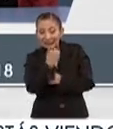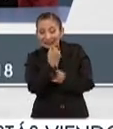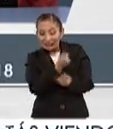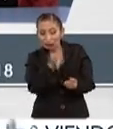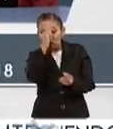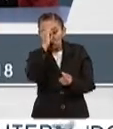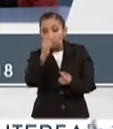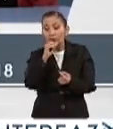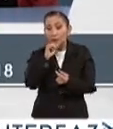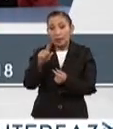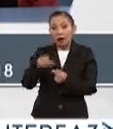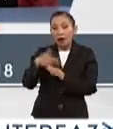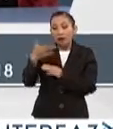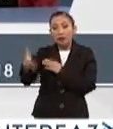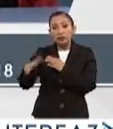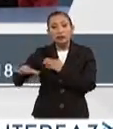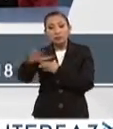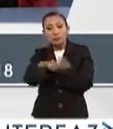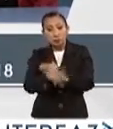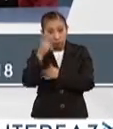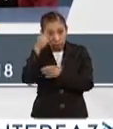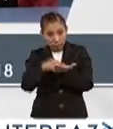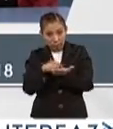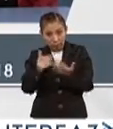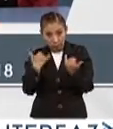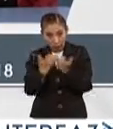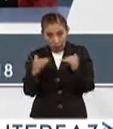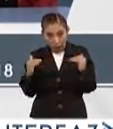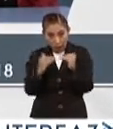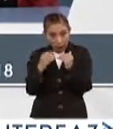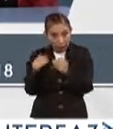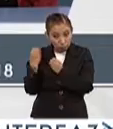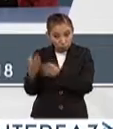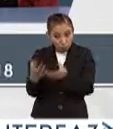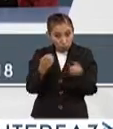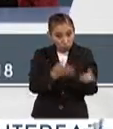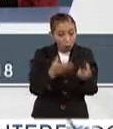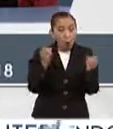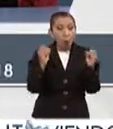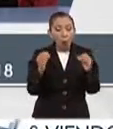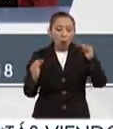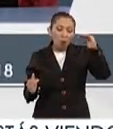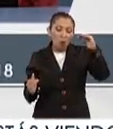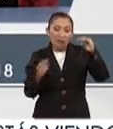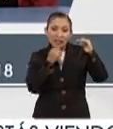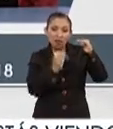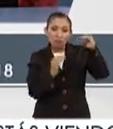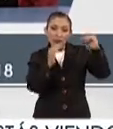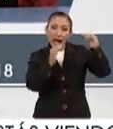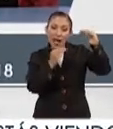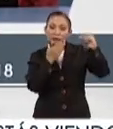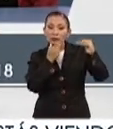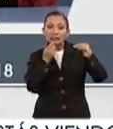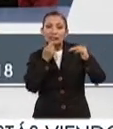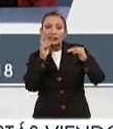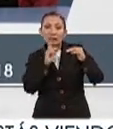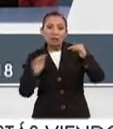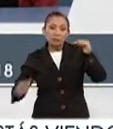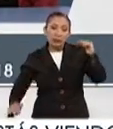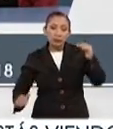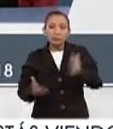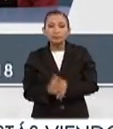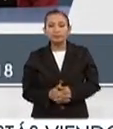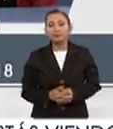niños superdotados, pero también fuera. ¿Los consideras que tienen las mismas herramientas o algunos o los niños siguen teniendo un poco más de